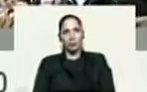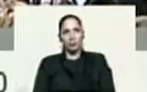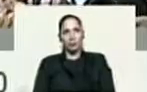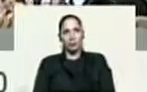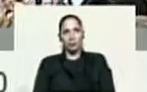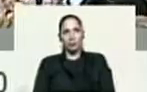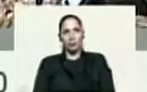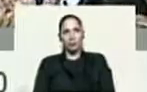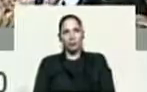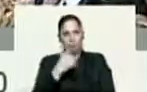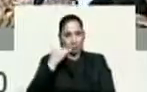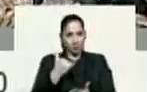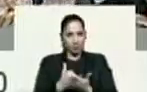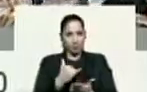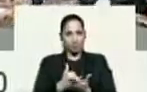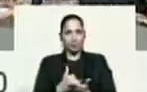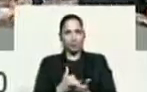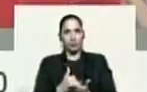Miren.